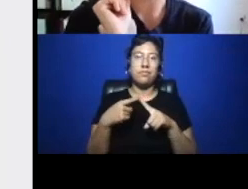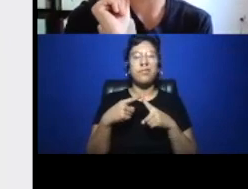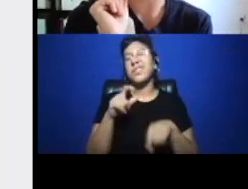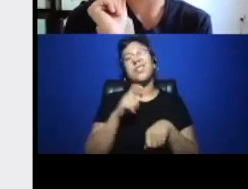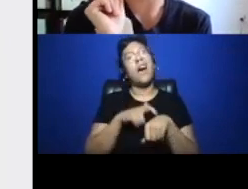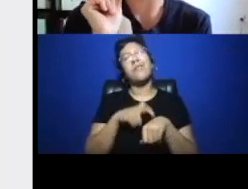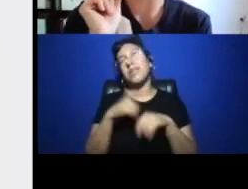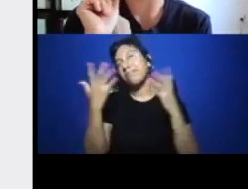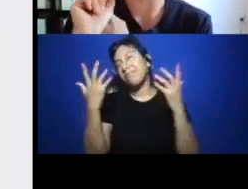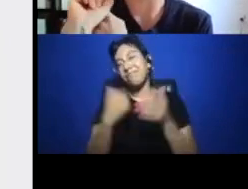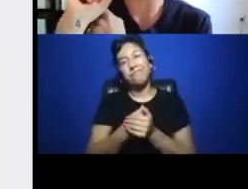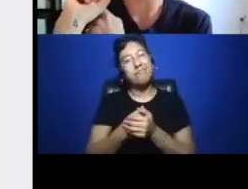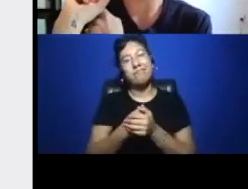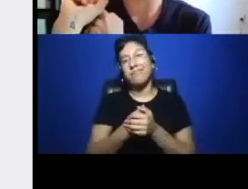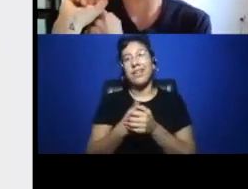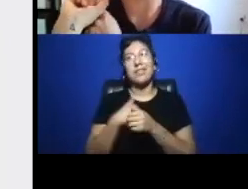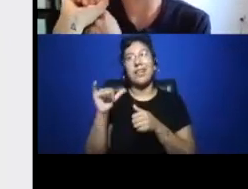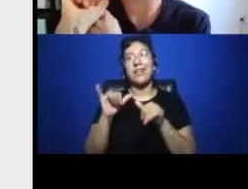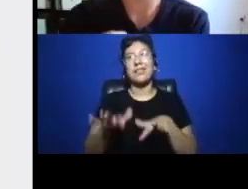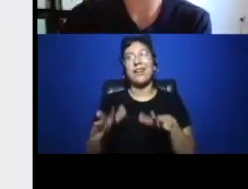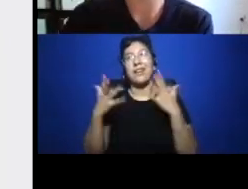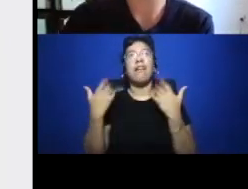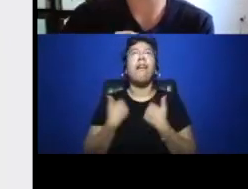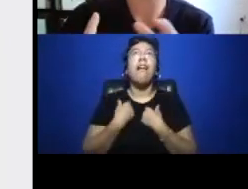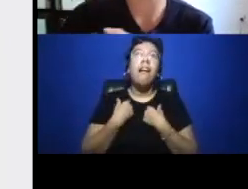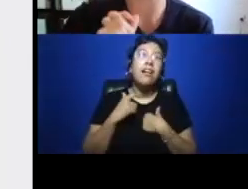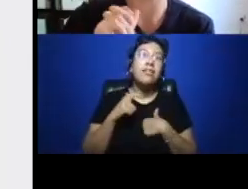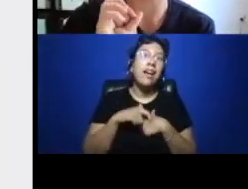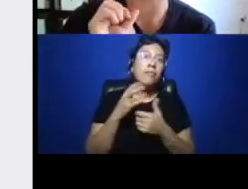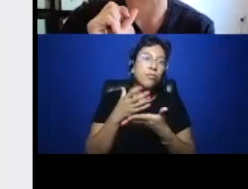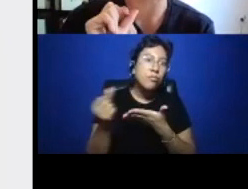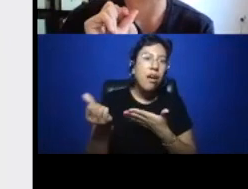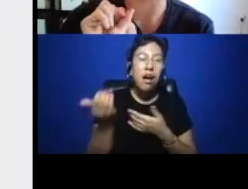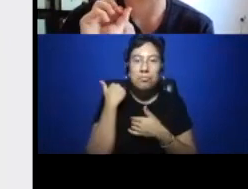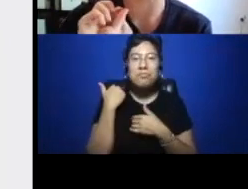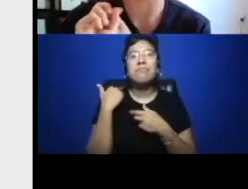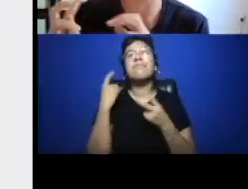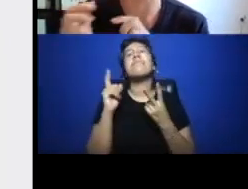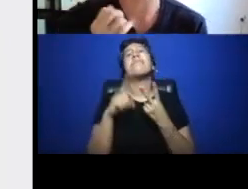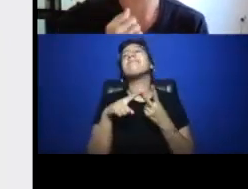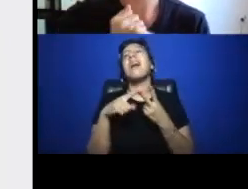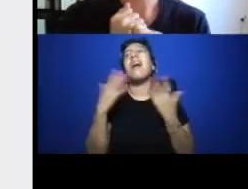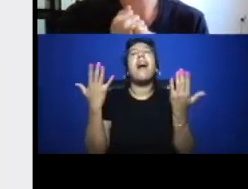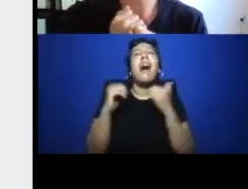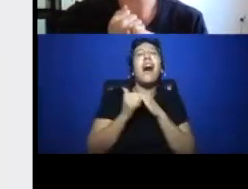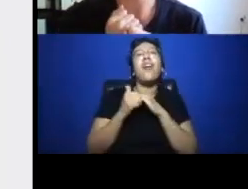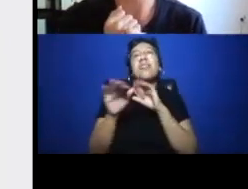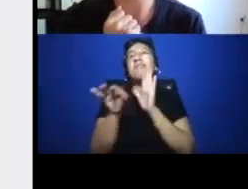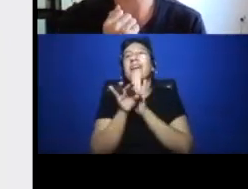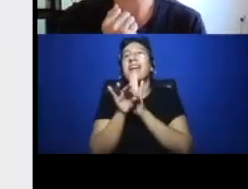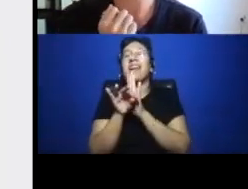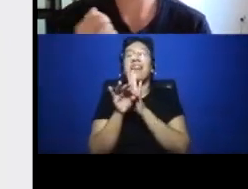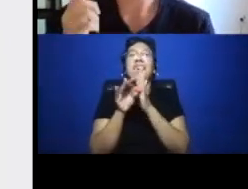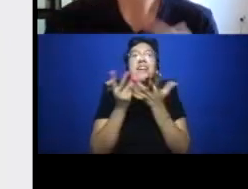es el tiempo. Es una ansiedad sobre cuánto tiempo va a tomar y no saben cómo escoger